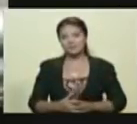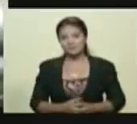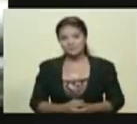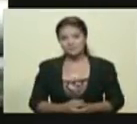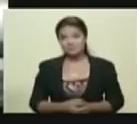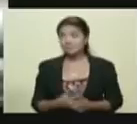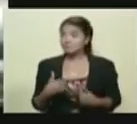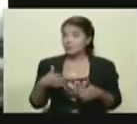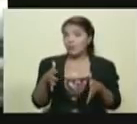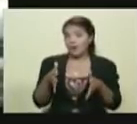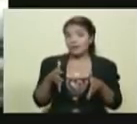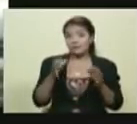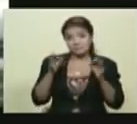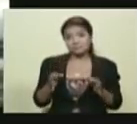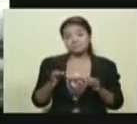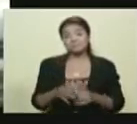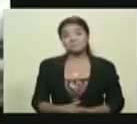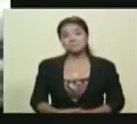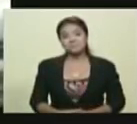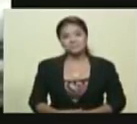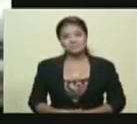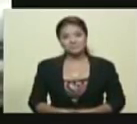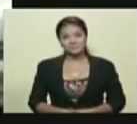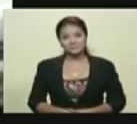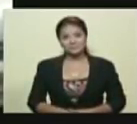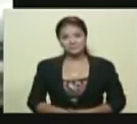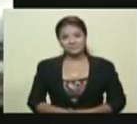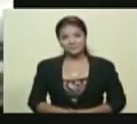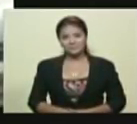gané, prácticamente gané.